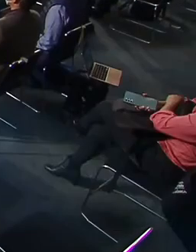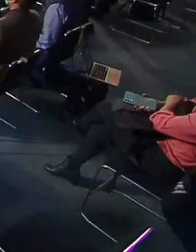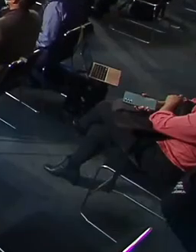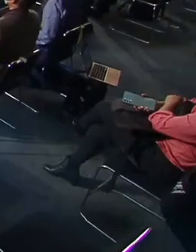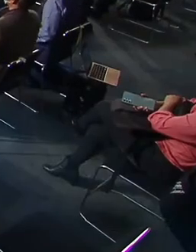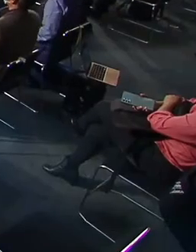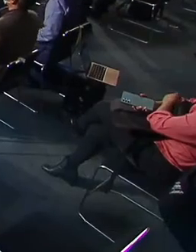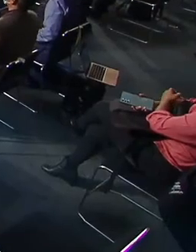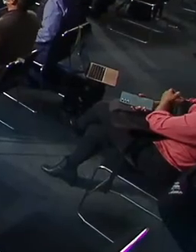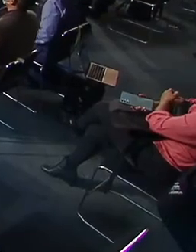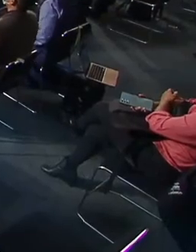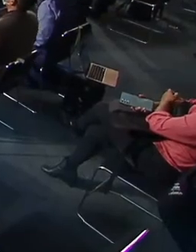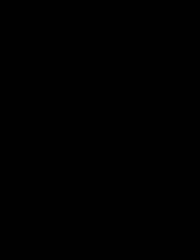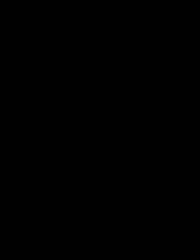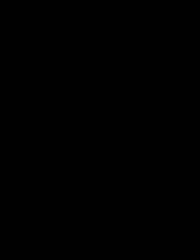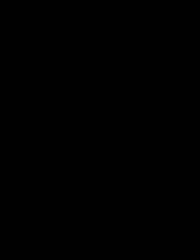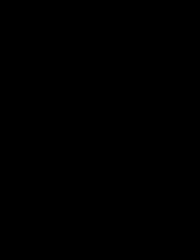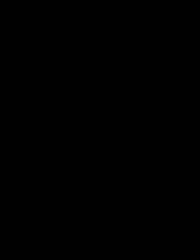ya